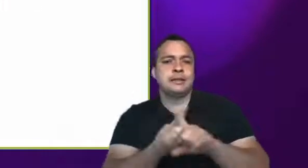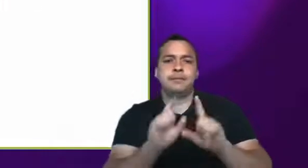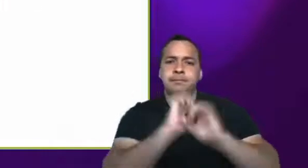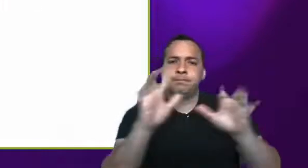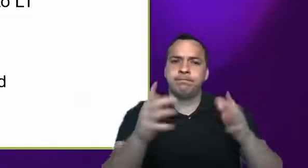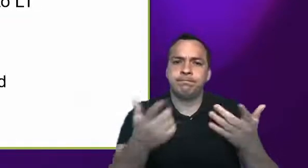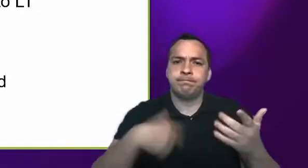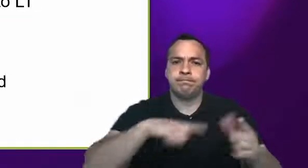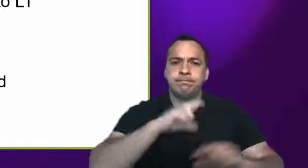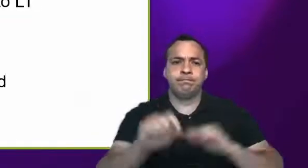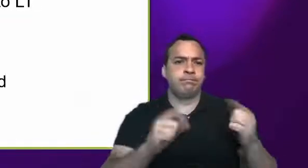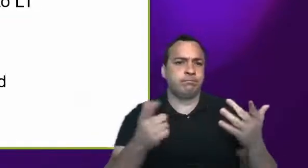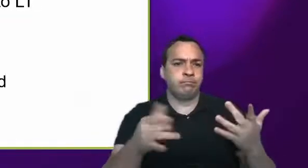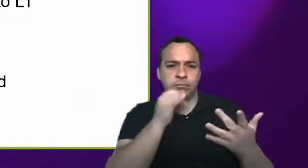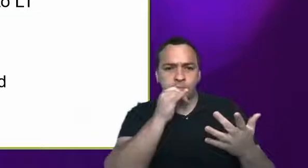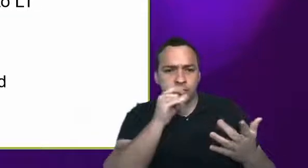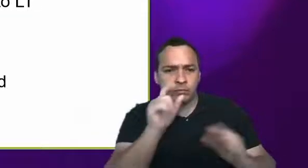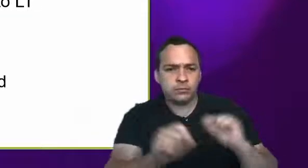nosotros, nuestra